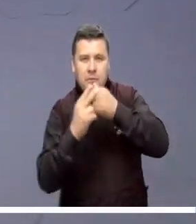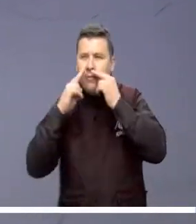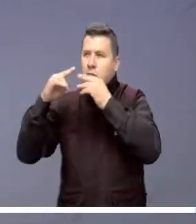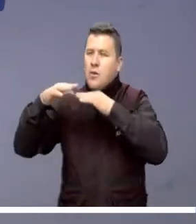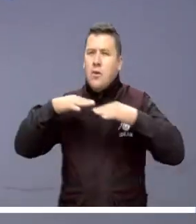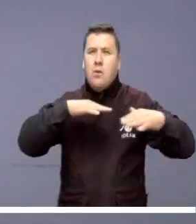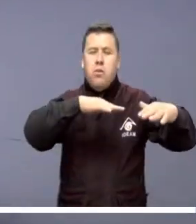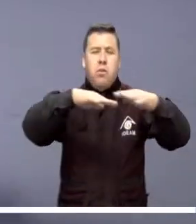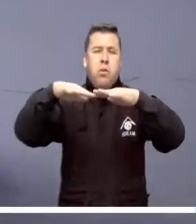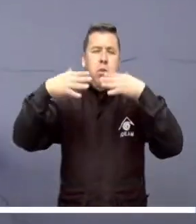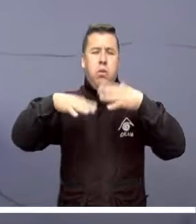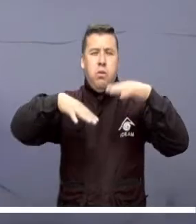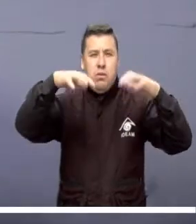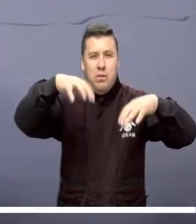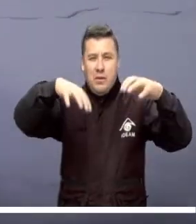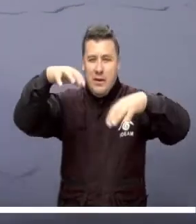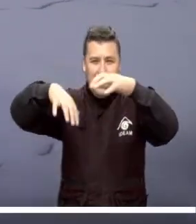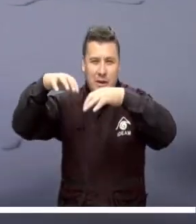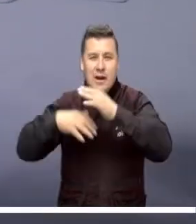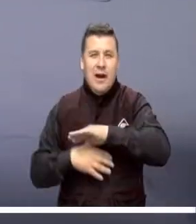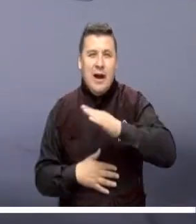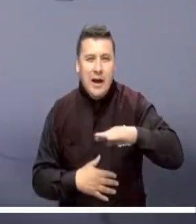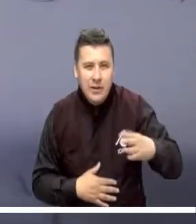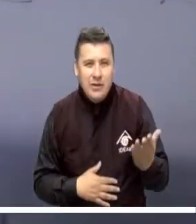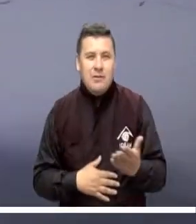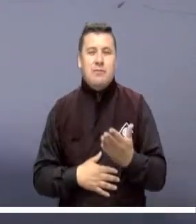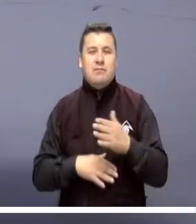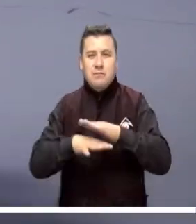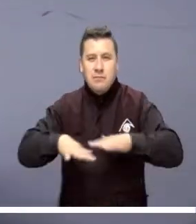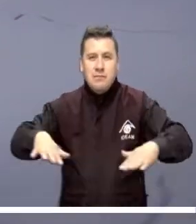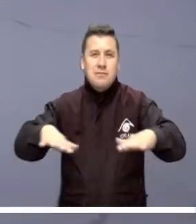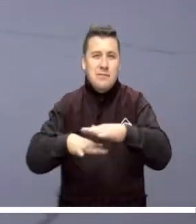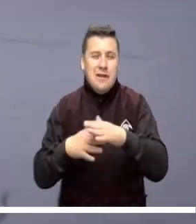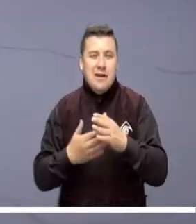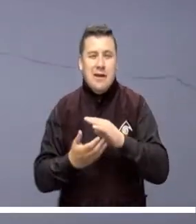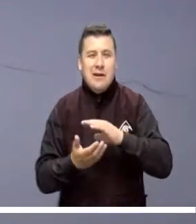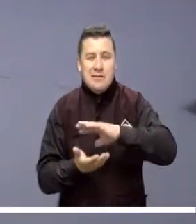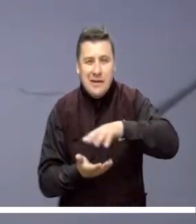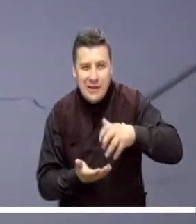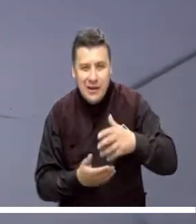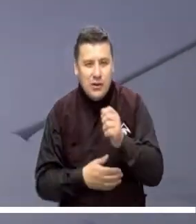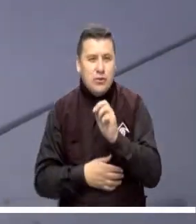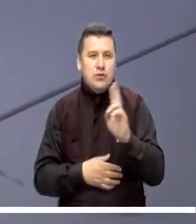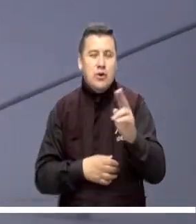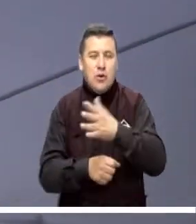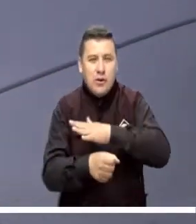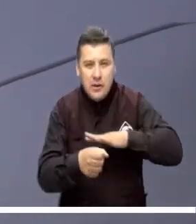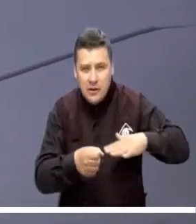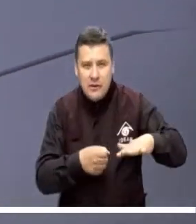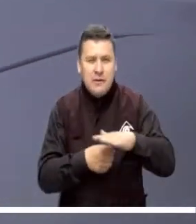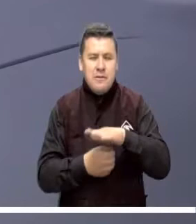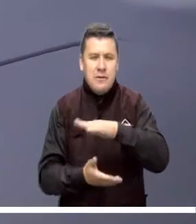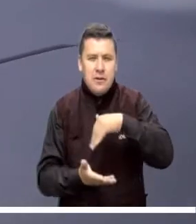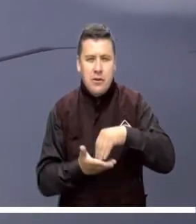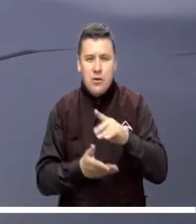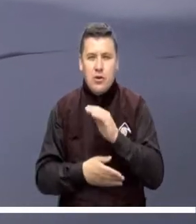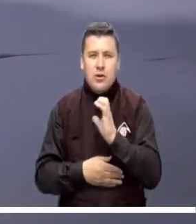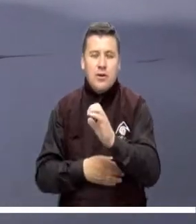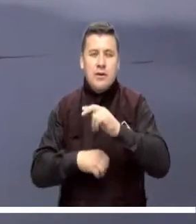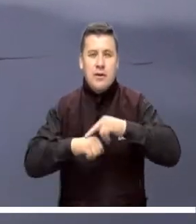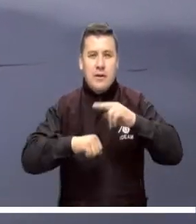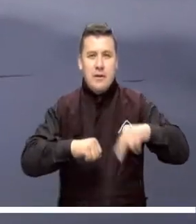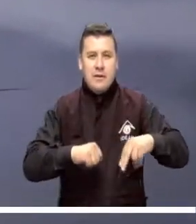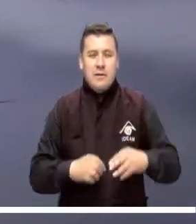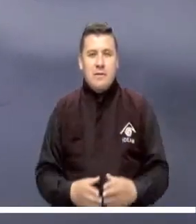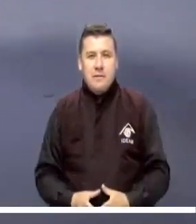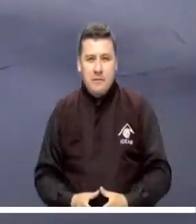La región andina prevé alta nubosidad con lluvias dispersas en Antioquia, amplias zonas de los Santanderes, suroriente de Cundinamarca y centro